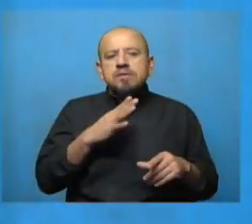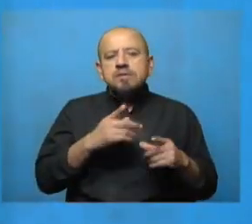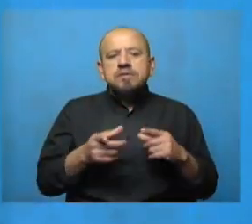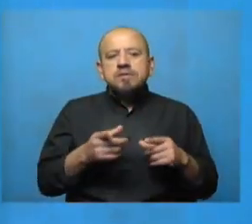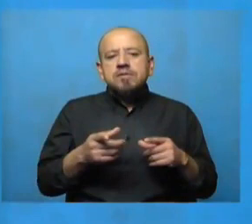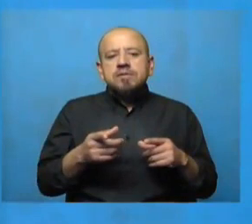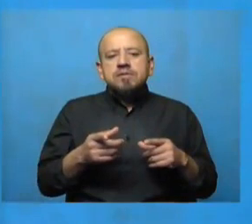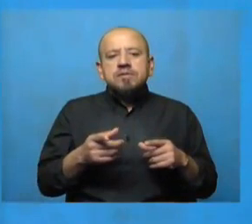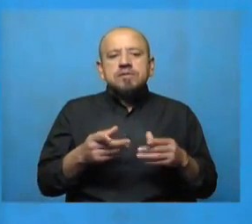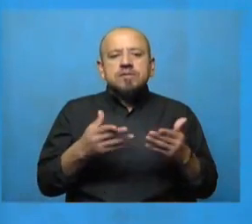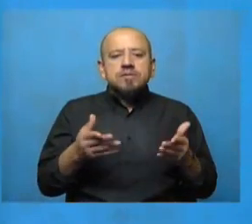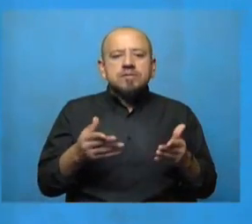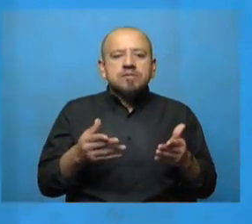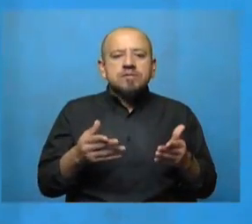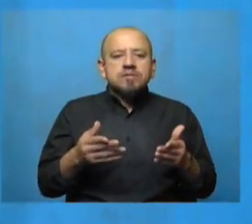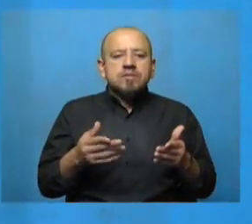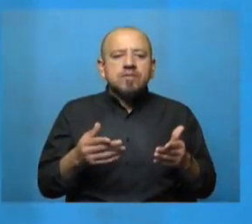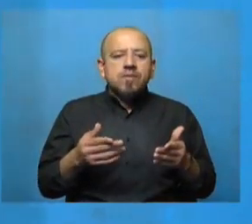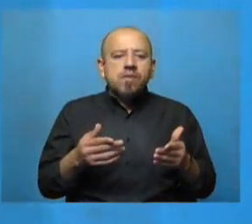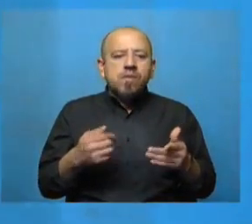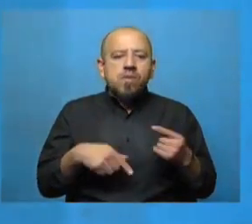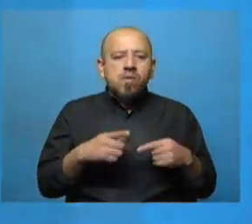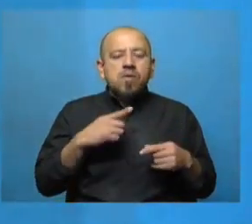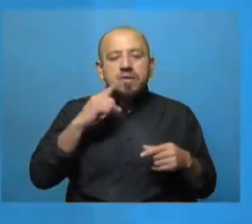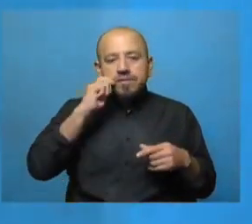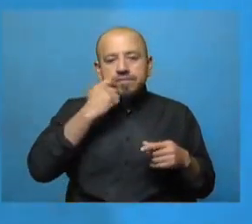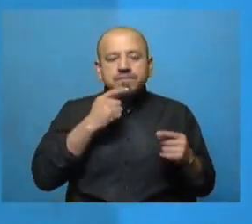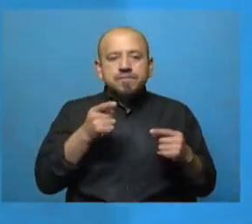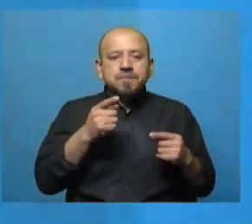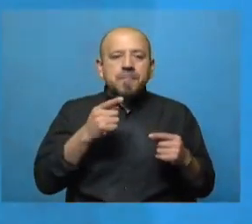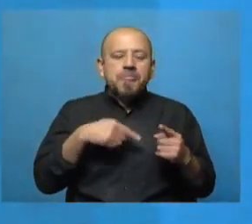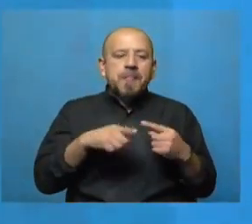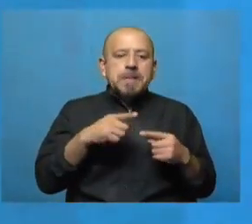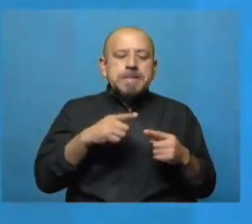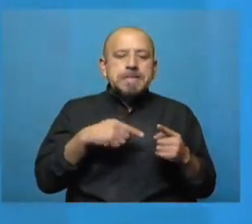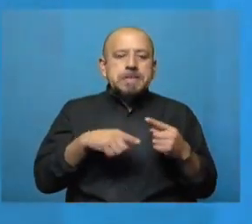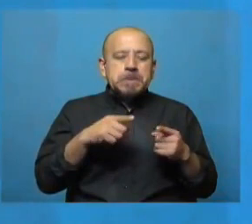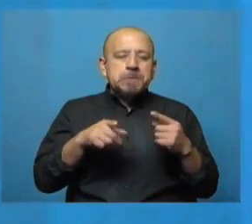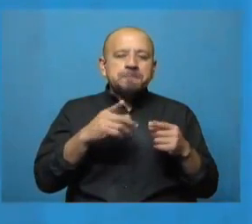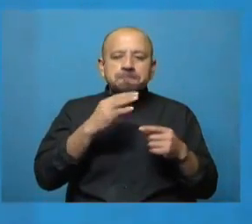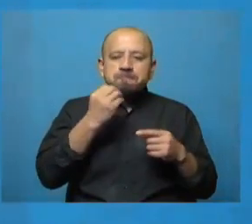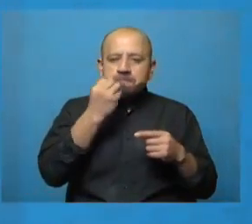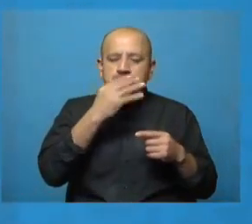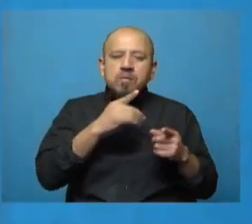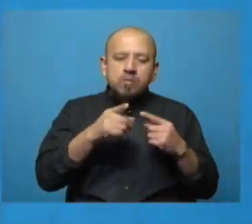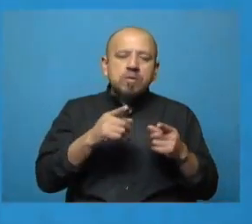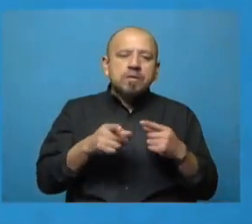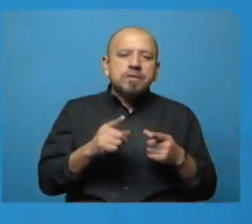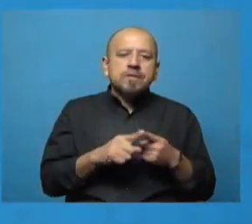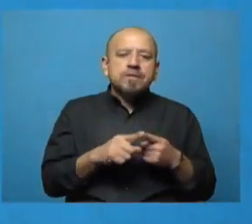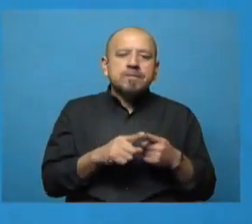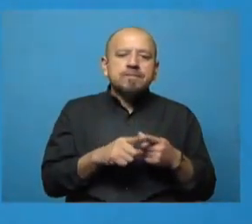y era bueno era linda época también porque era Era muy creativa muy buena muy buena época